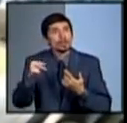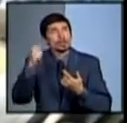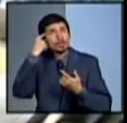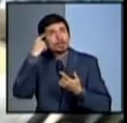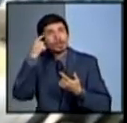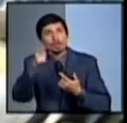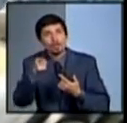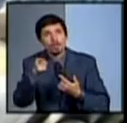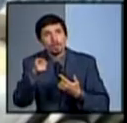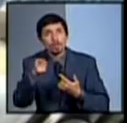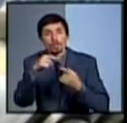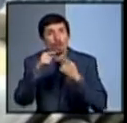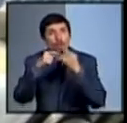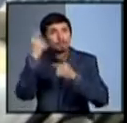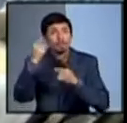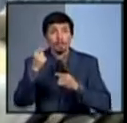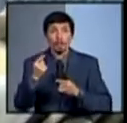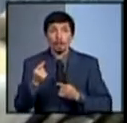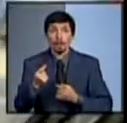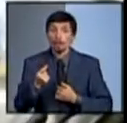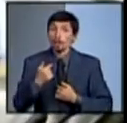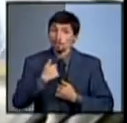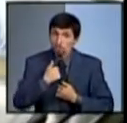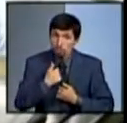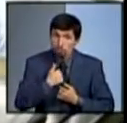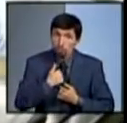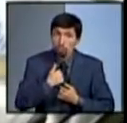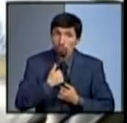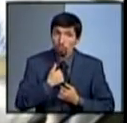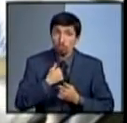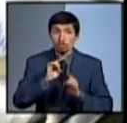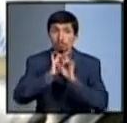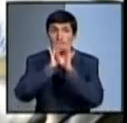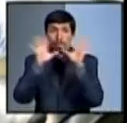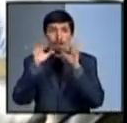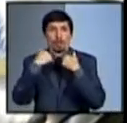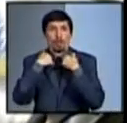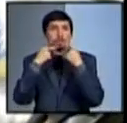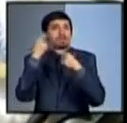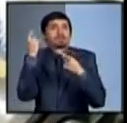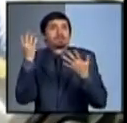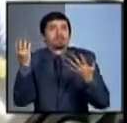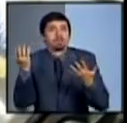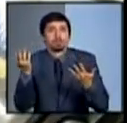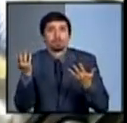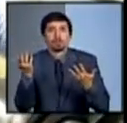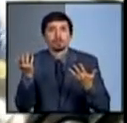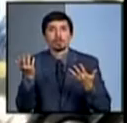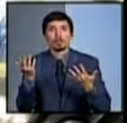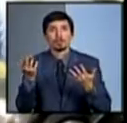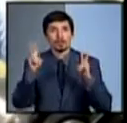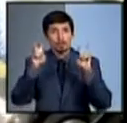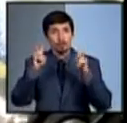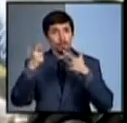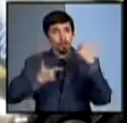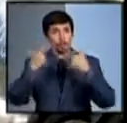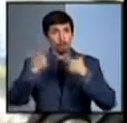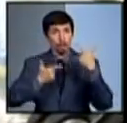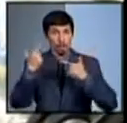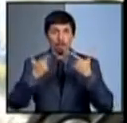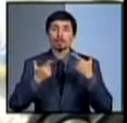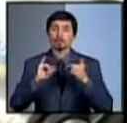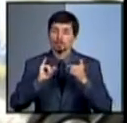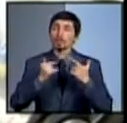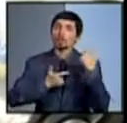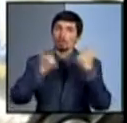el año? No, esto me Mira, sorprendió. Lo que a mí me sorprendió fue en política, más que nada.